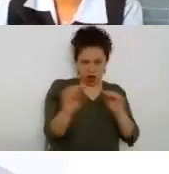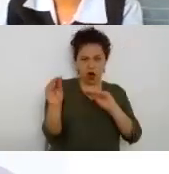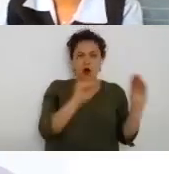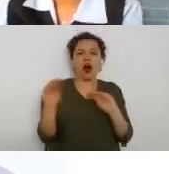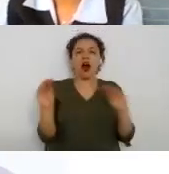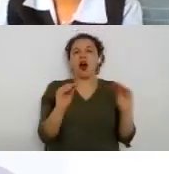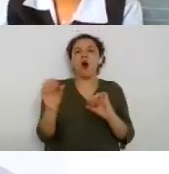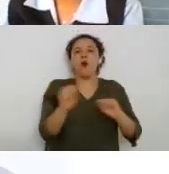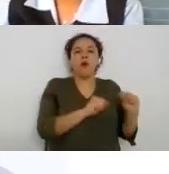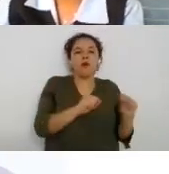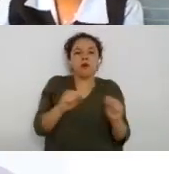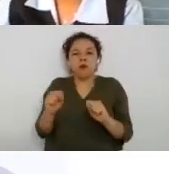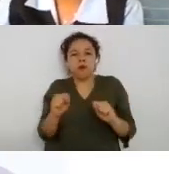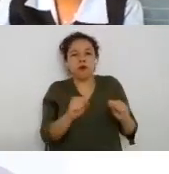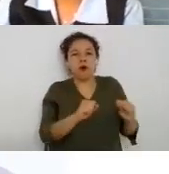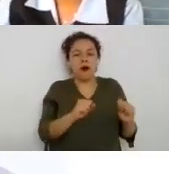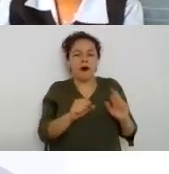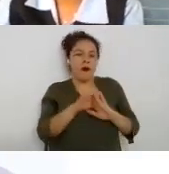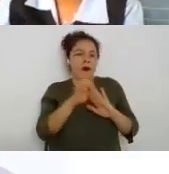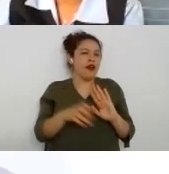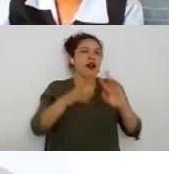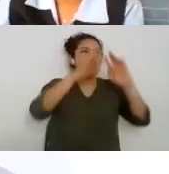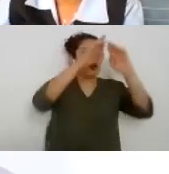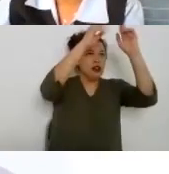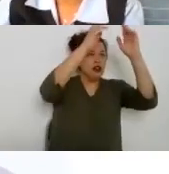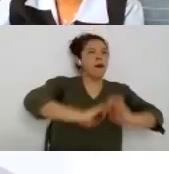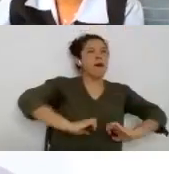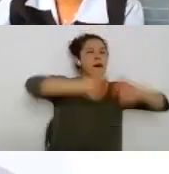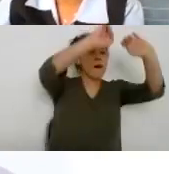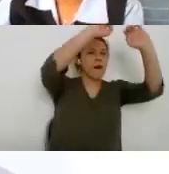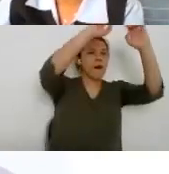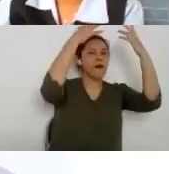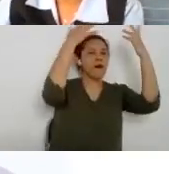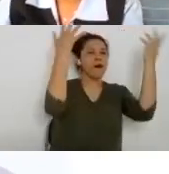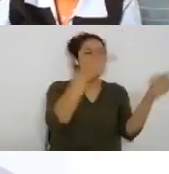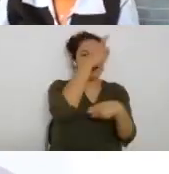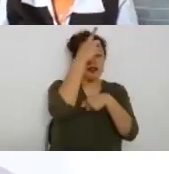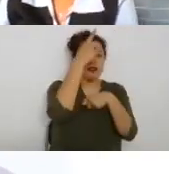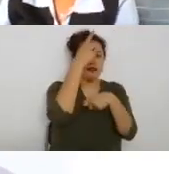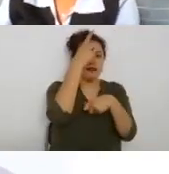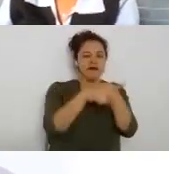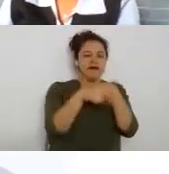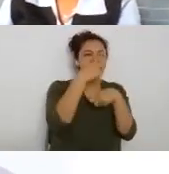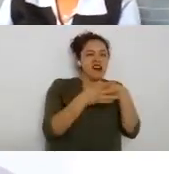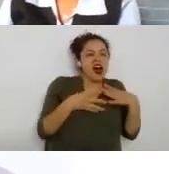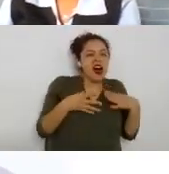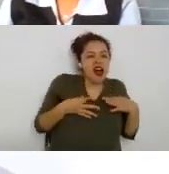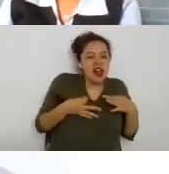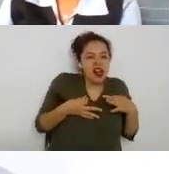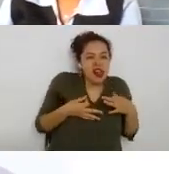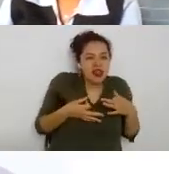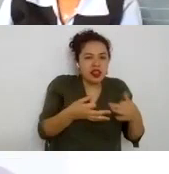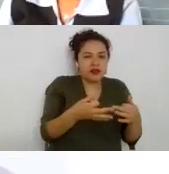ejemplo, y mi estructura o el sitio en el que yo estoy quedó frágil, ahí